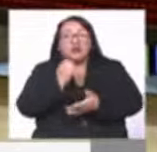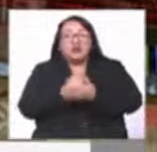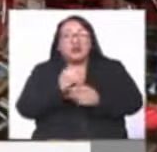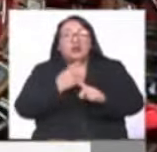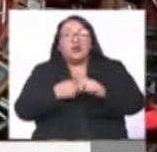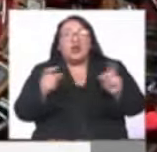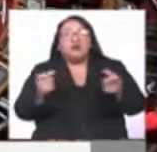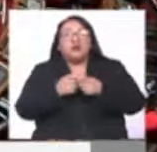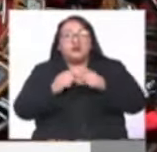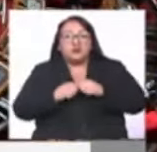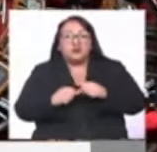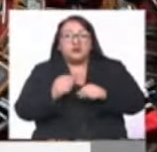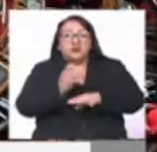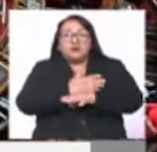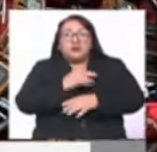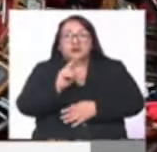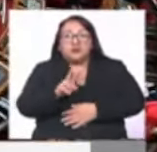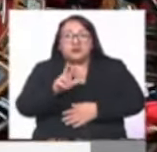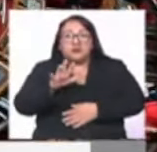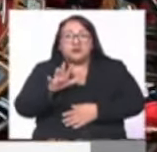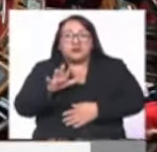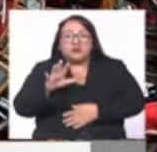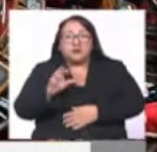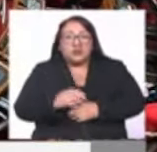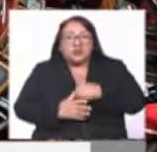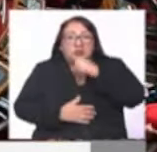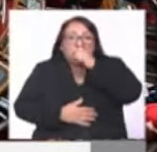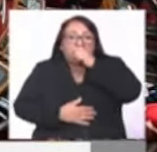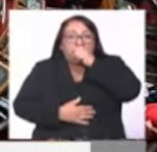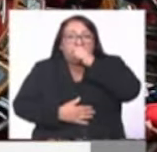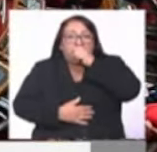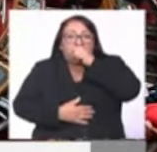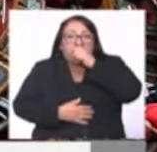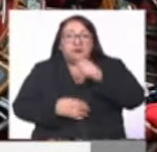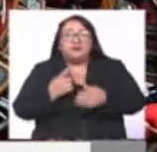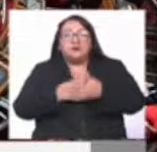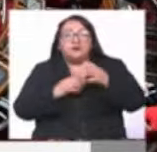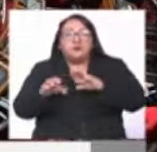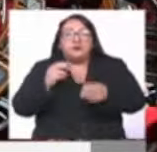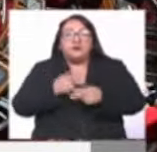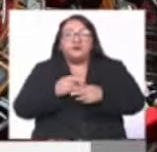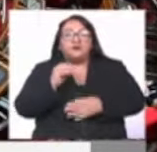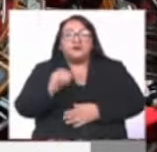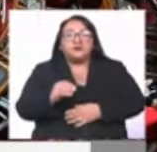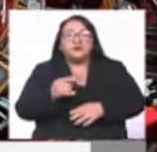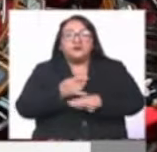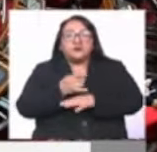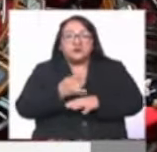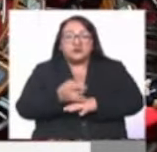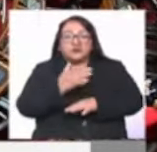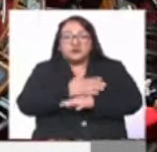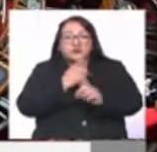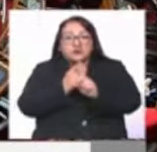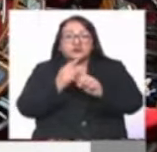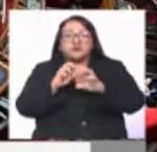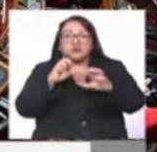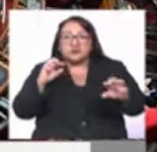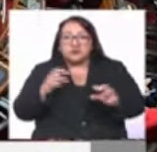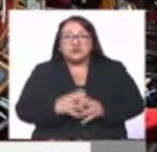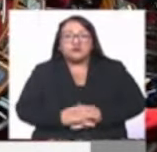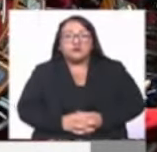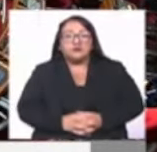comisión permanente el pasado 26 de febrero y se nombró a la subcomisión acusadora ante el